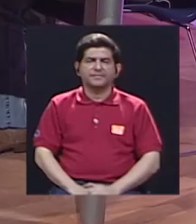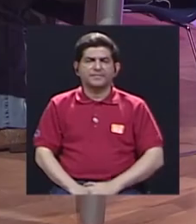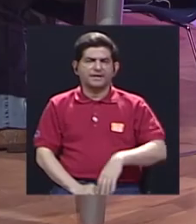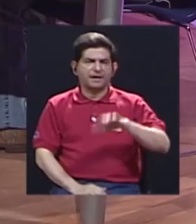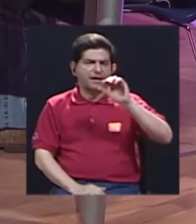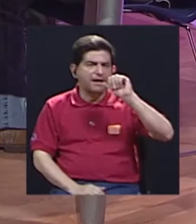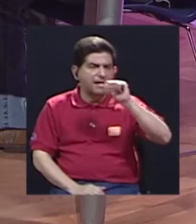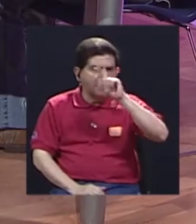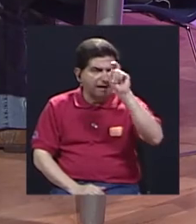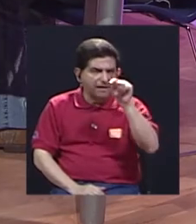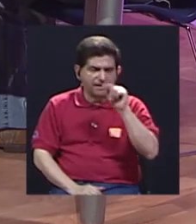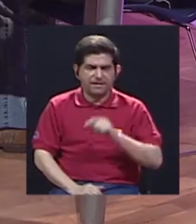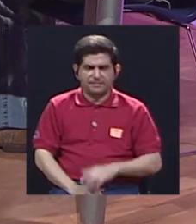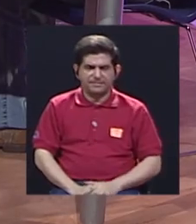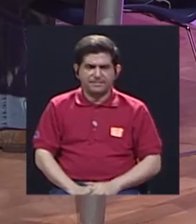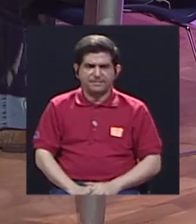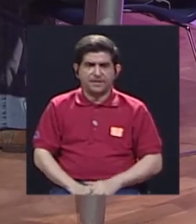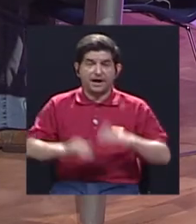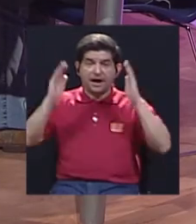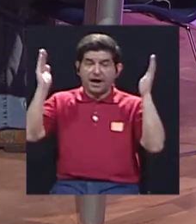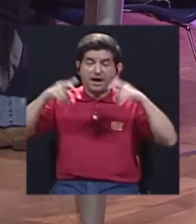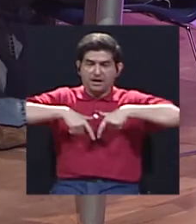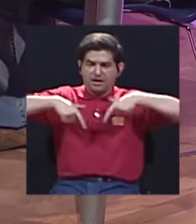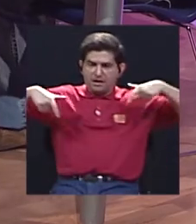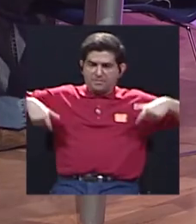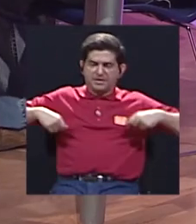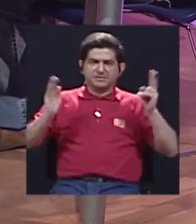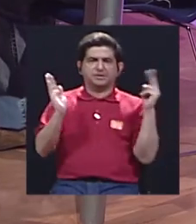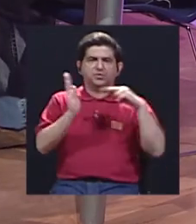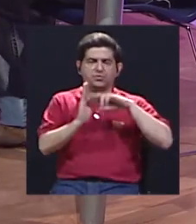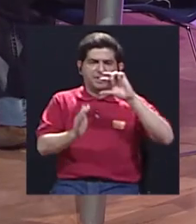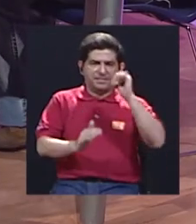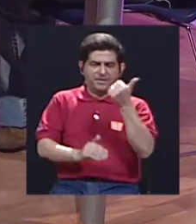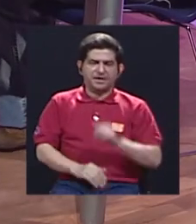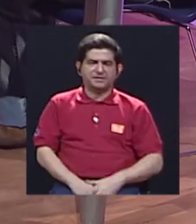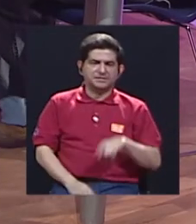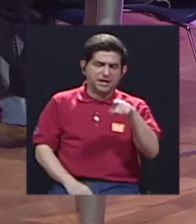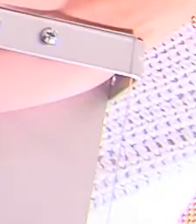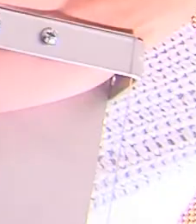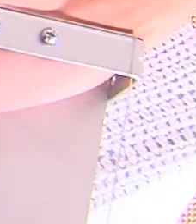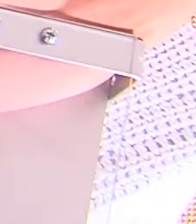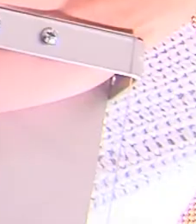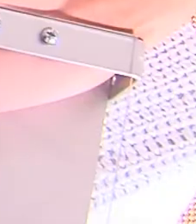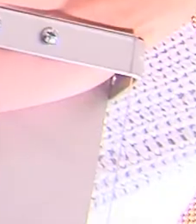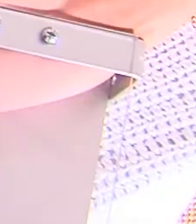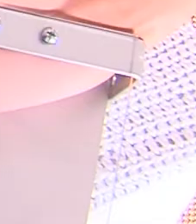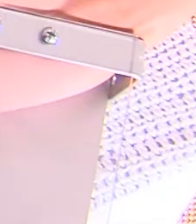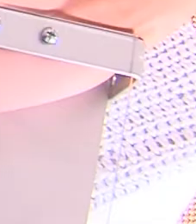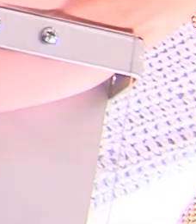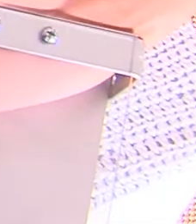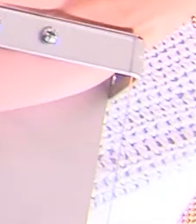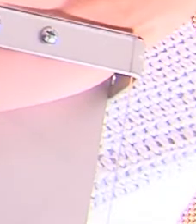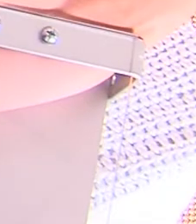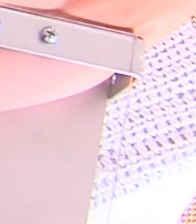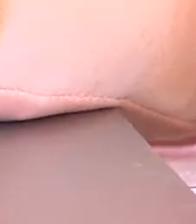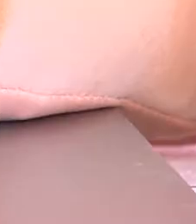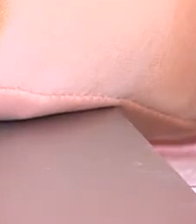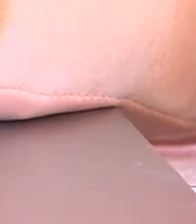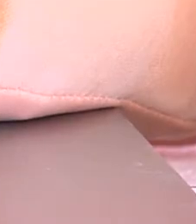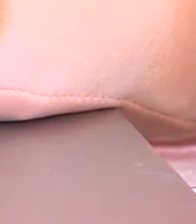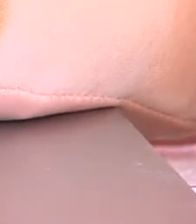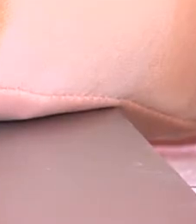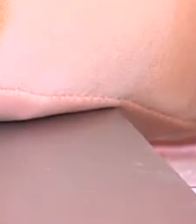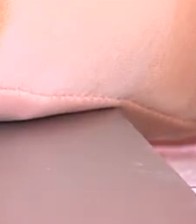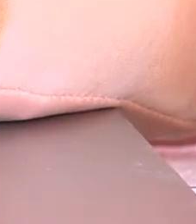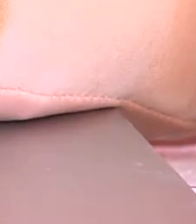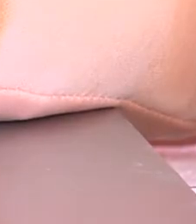Alejandra, el gran brasier que presentaste para 2010 y estos brasieres que presentan para 2015 no son solo